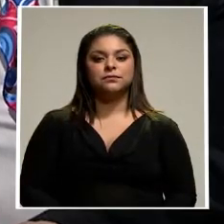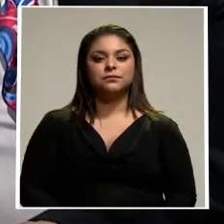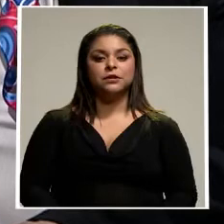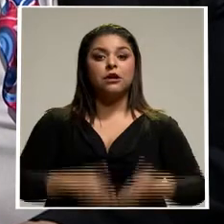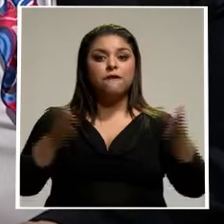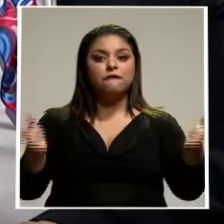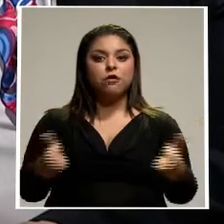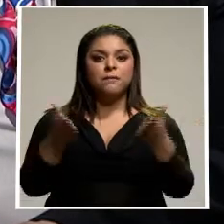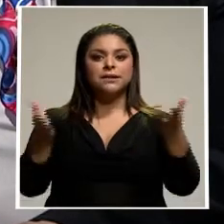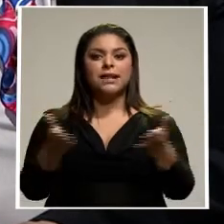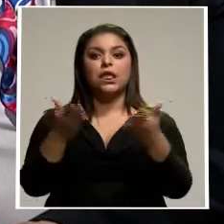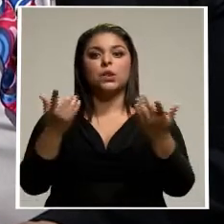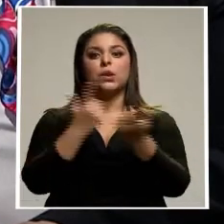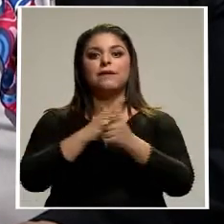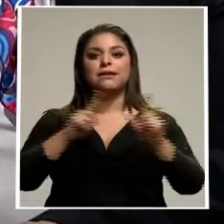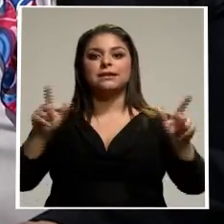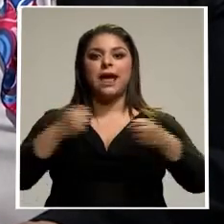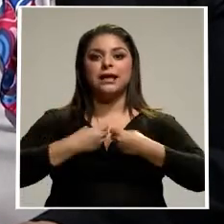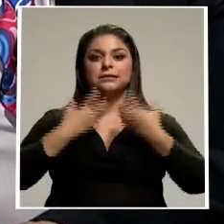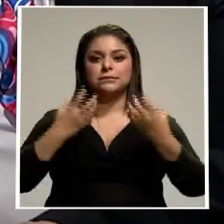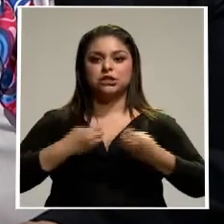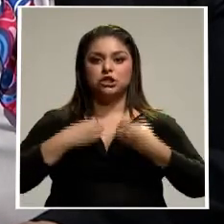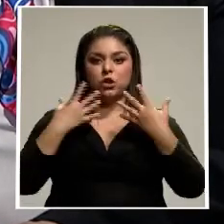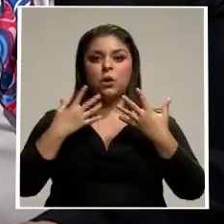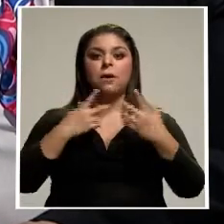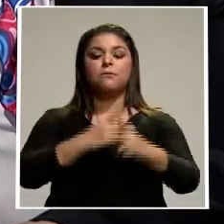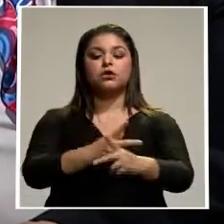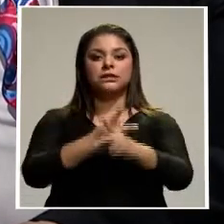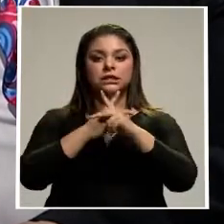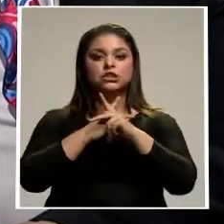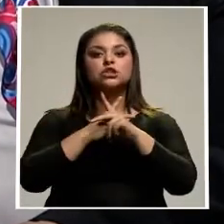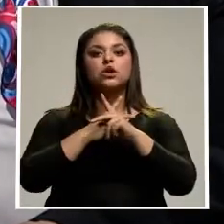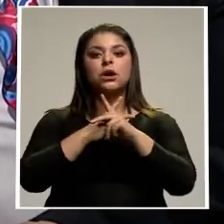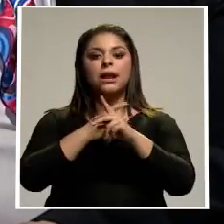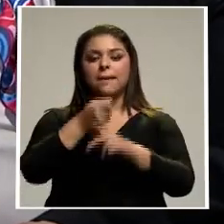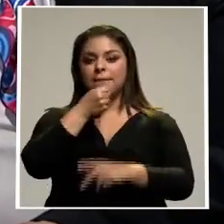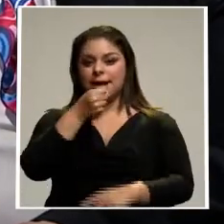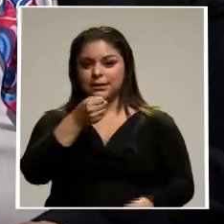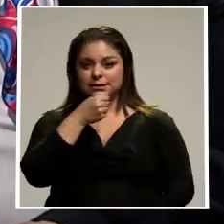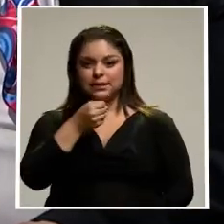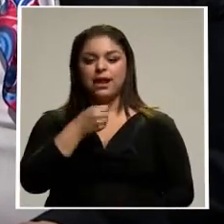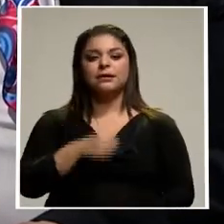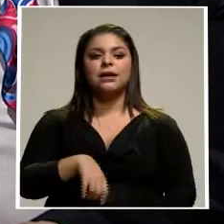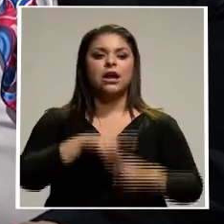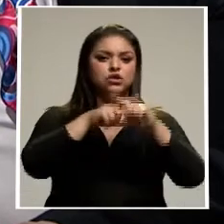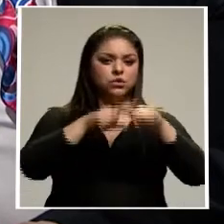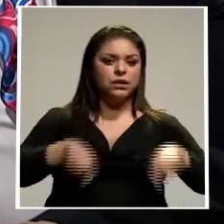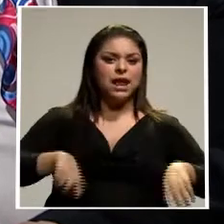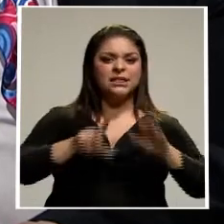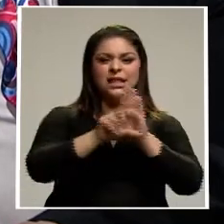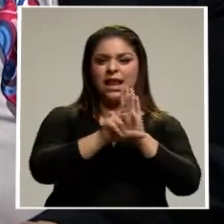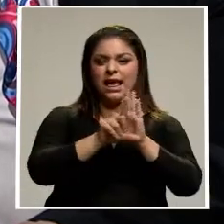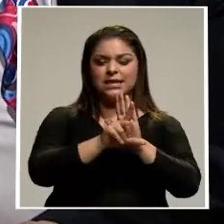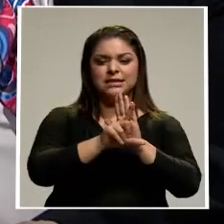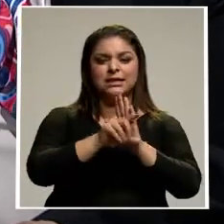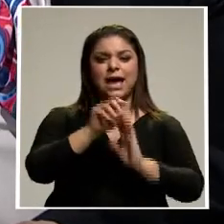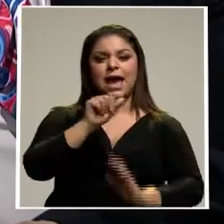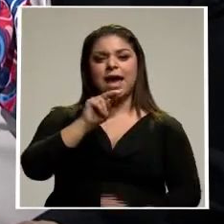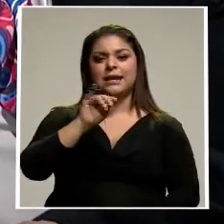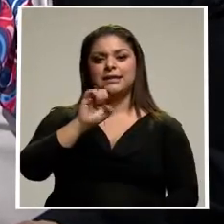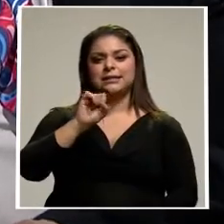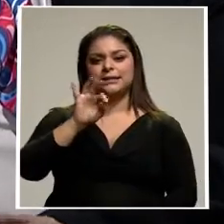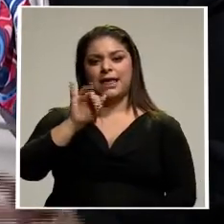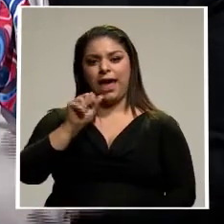fomentando la libertad de expresión, la protección a la prensa, la anulación de leyes de amnistía y